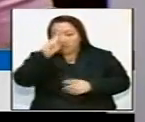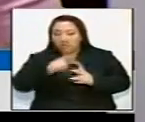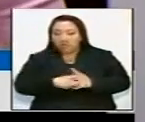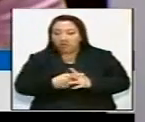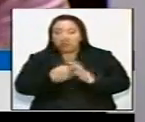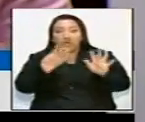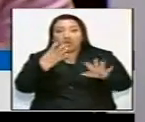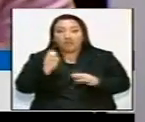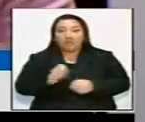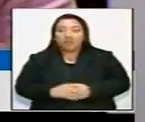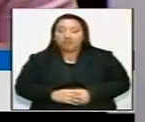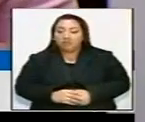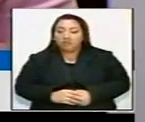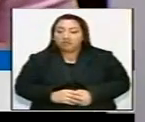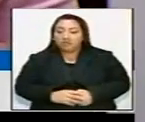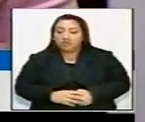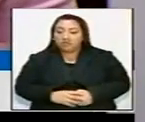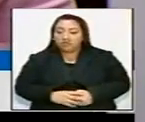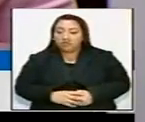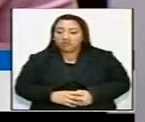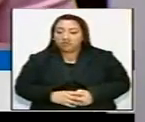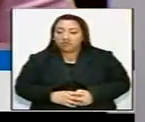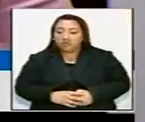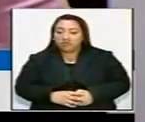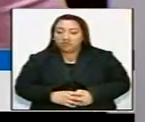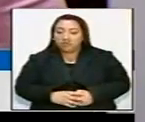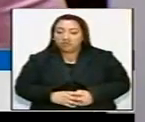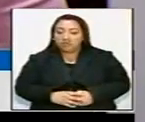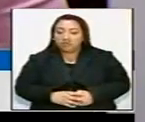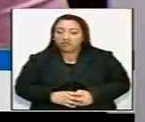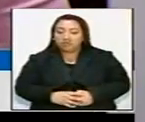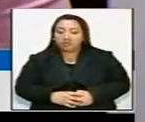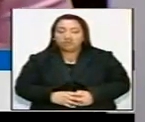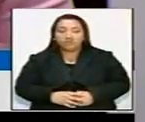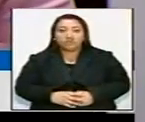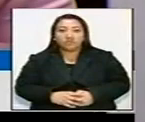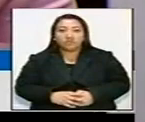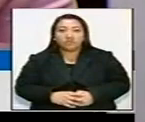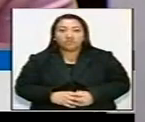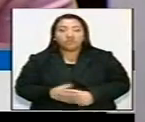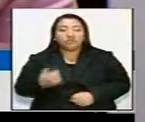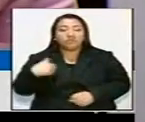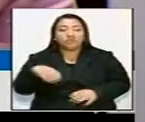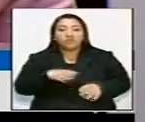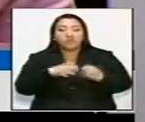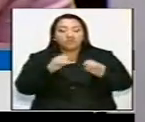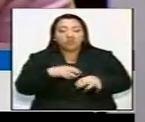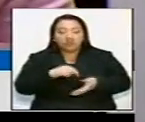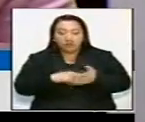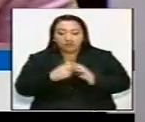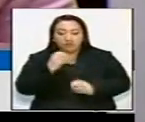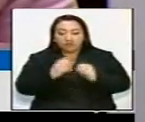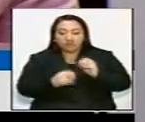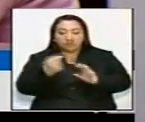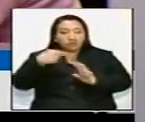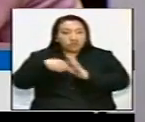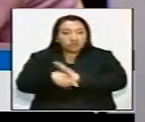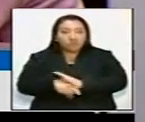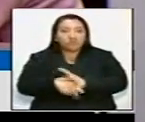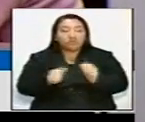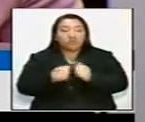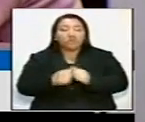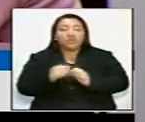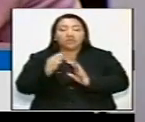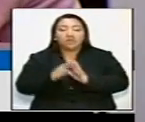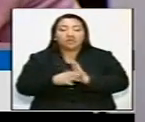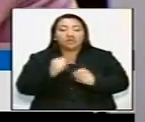de los 90. Lo que hemos hecho en Australia es una reforma muy profunda en términos